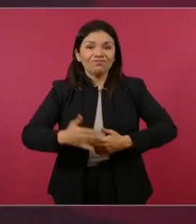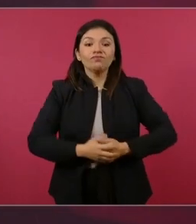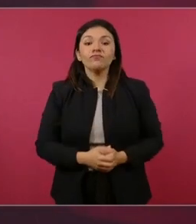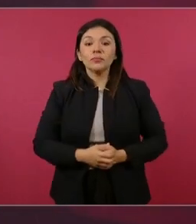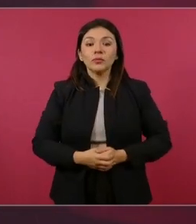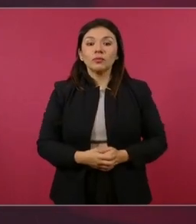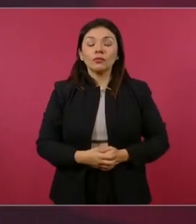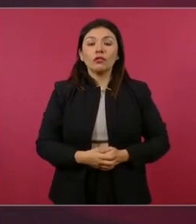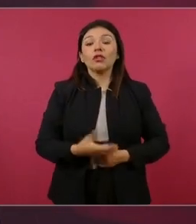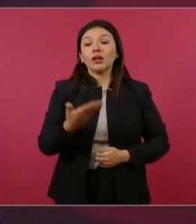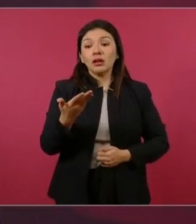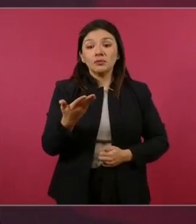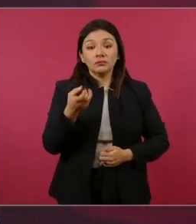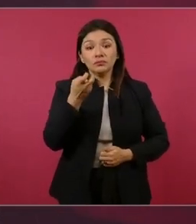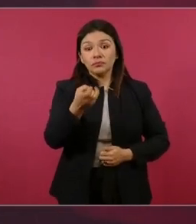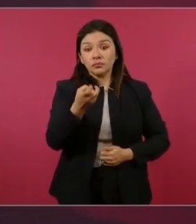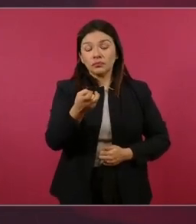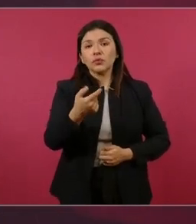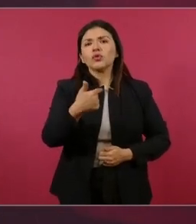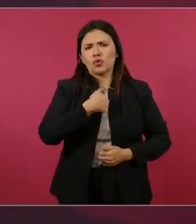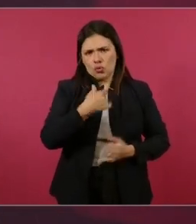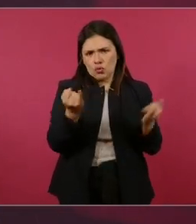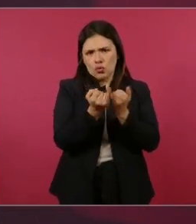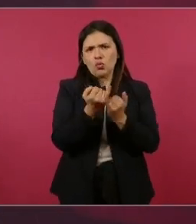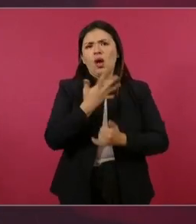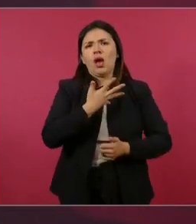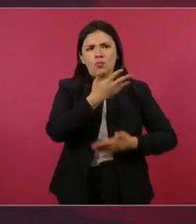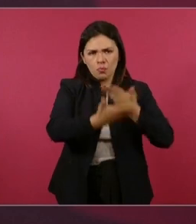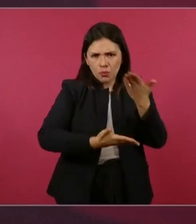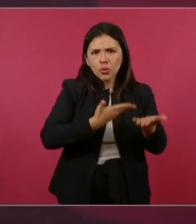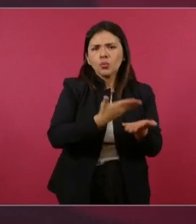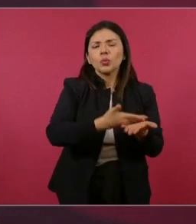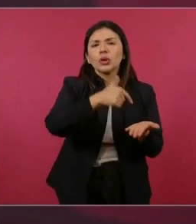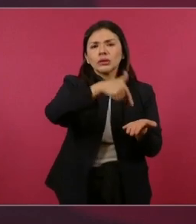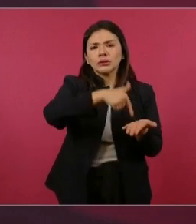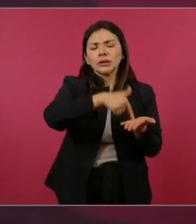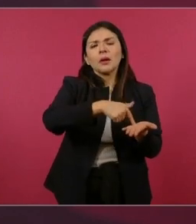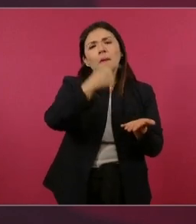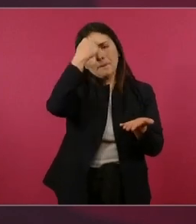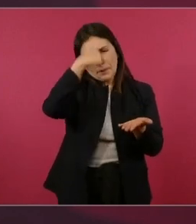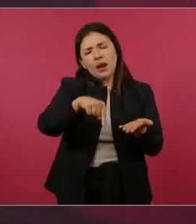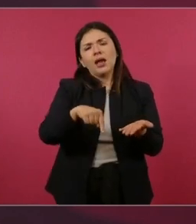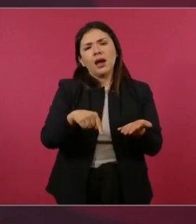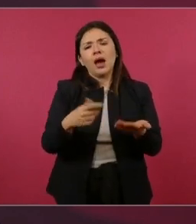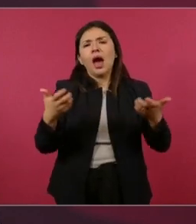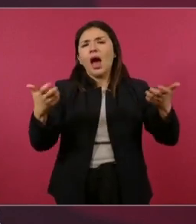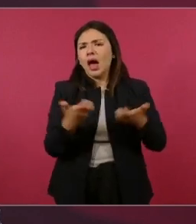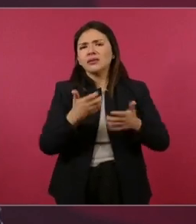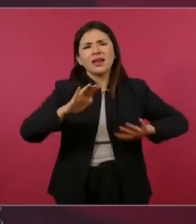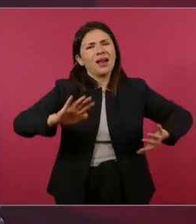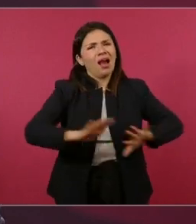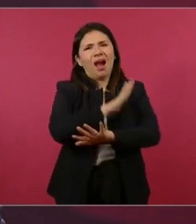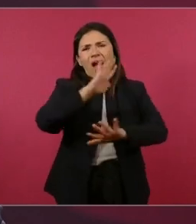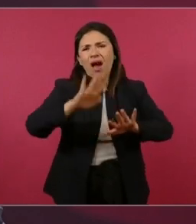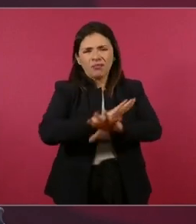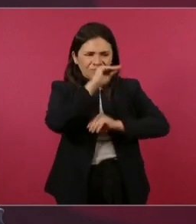Nosotros tenemos una iniciativa para que se lleve a cabo una reforma